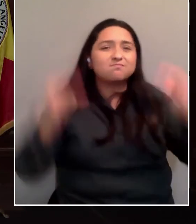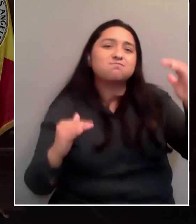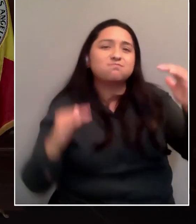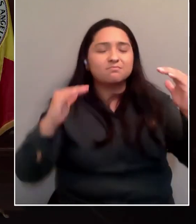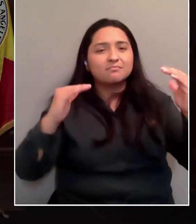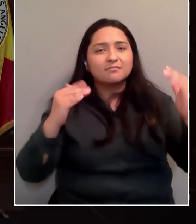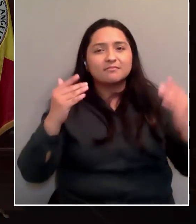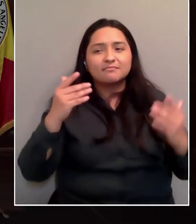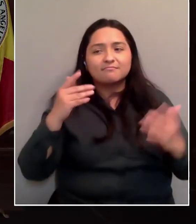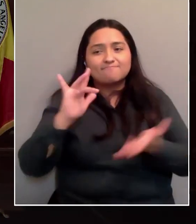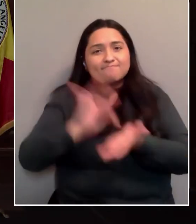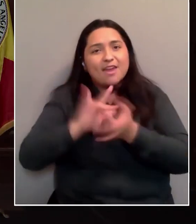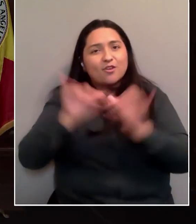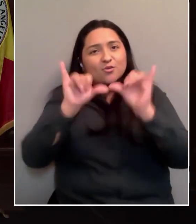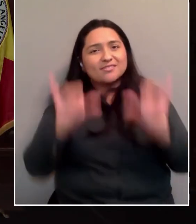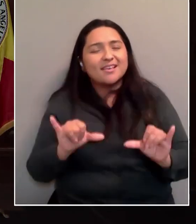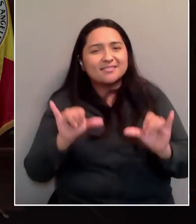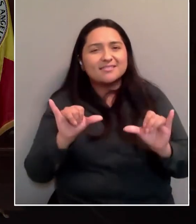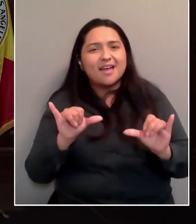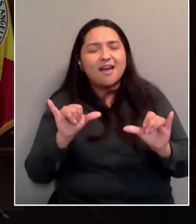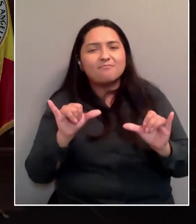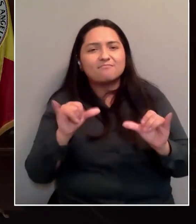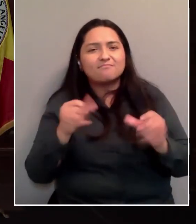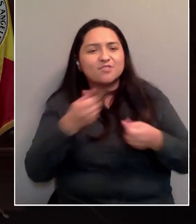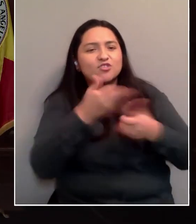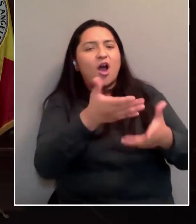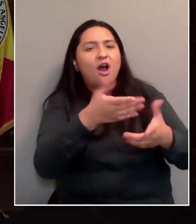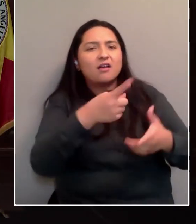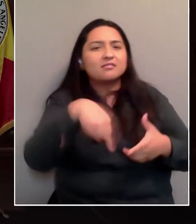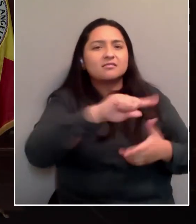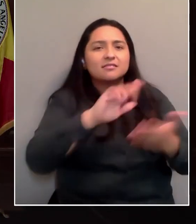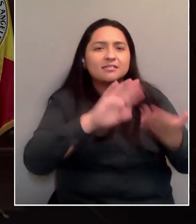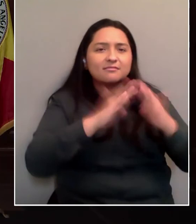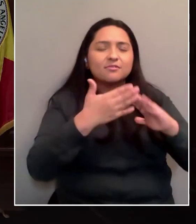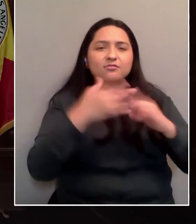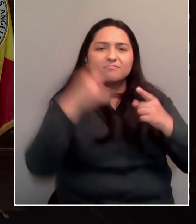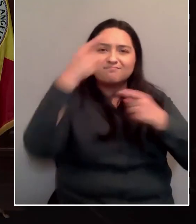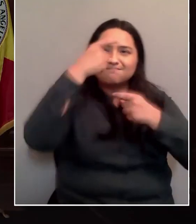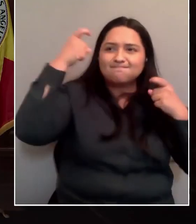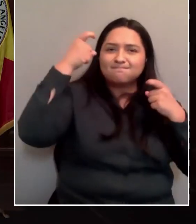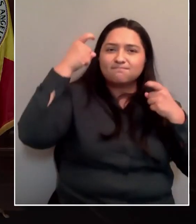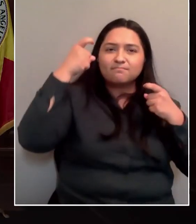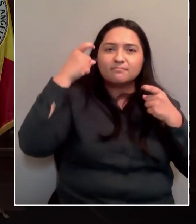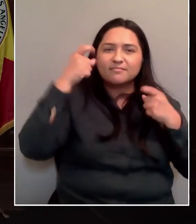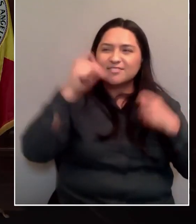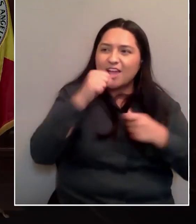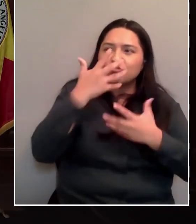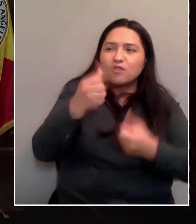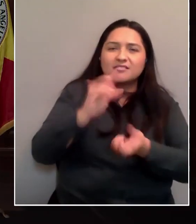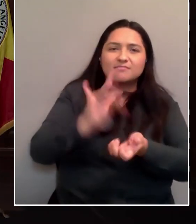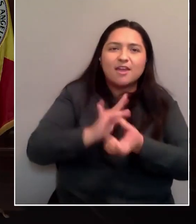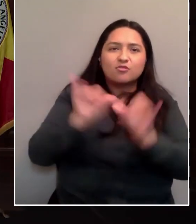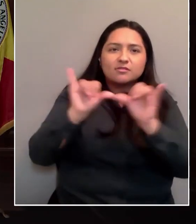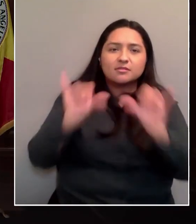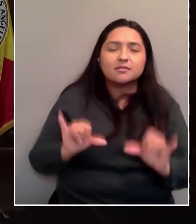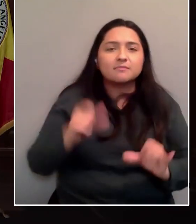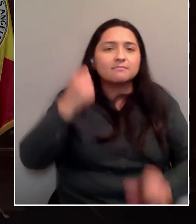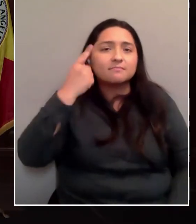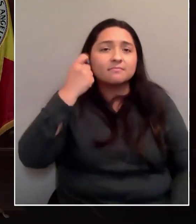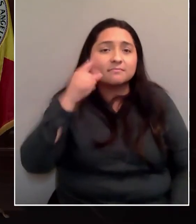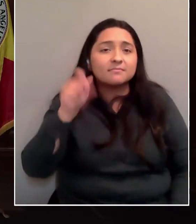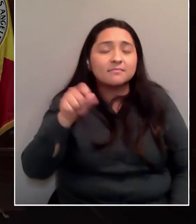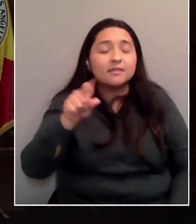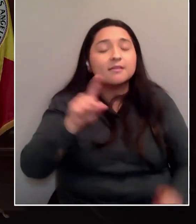cicatrices para nuestra comunidad afroamericana. Pero necesitamos que nuestras comunidades de color